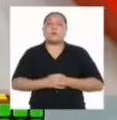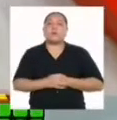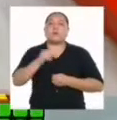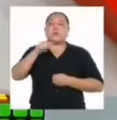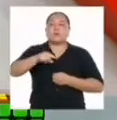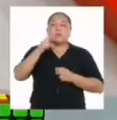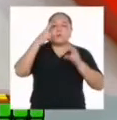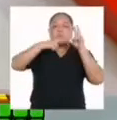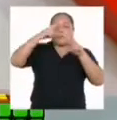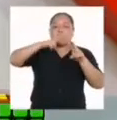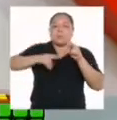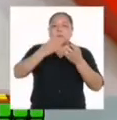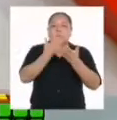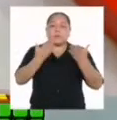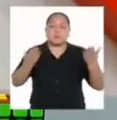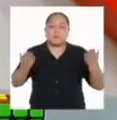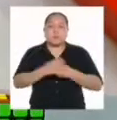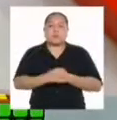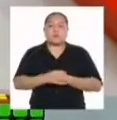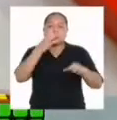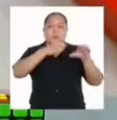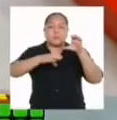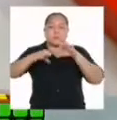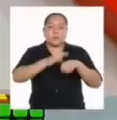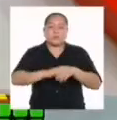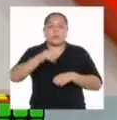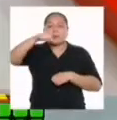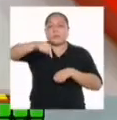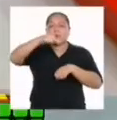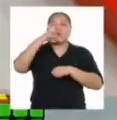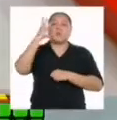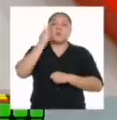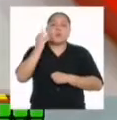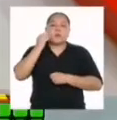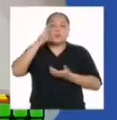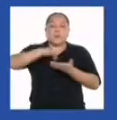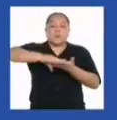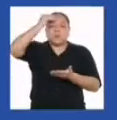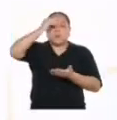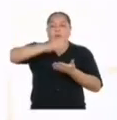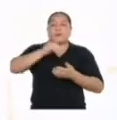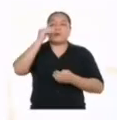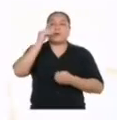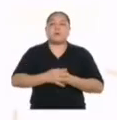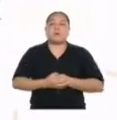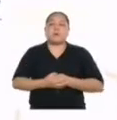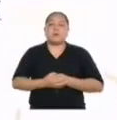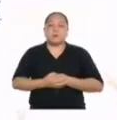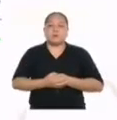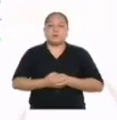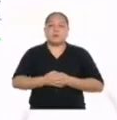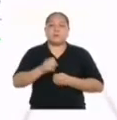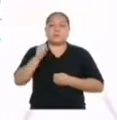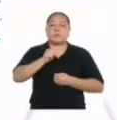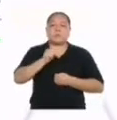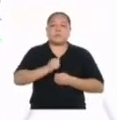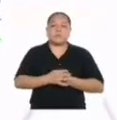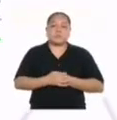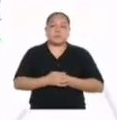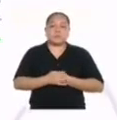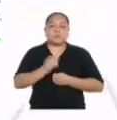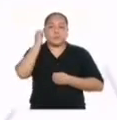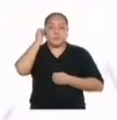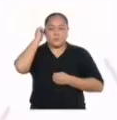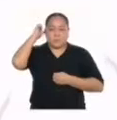un recuento de las acciones que hemos realizado durante esta experiencia de aprendizaje. ¡Claro que sí!